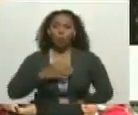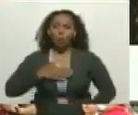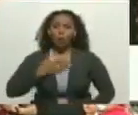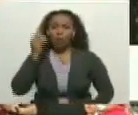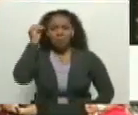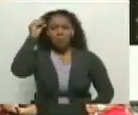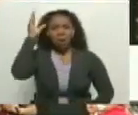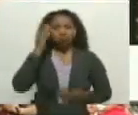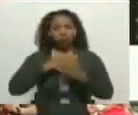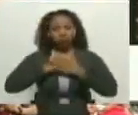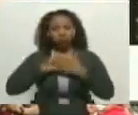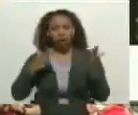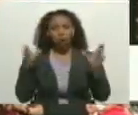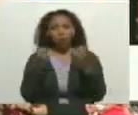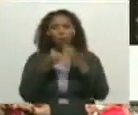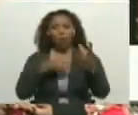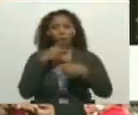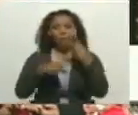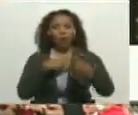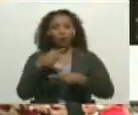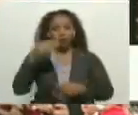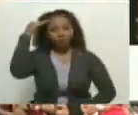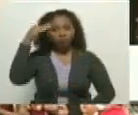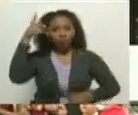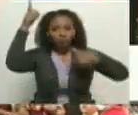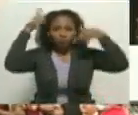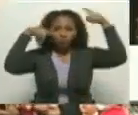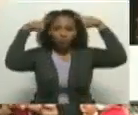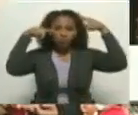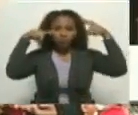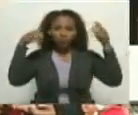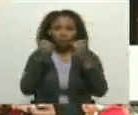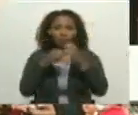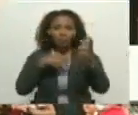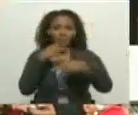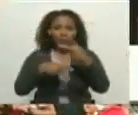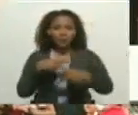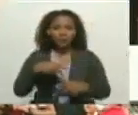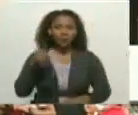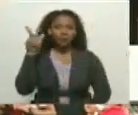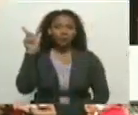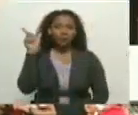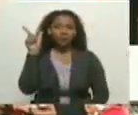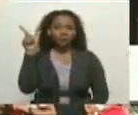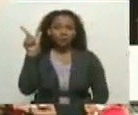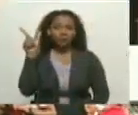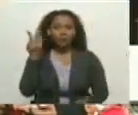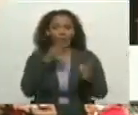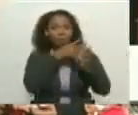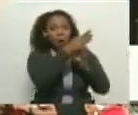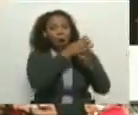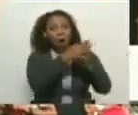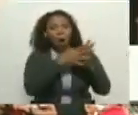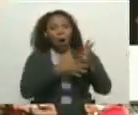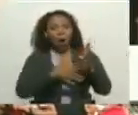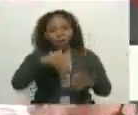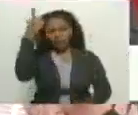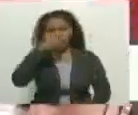de entregarles un partido, el partido del comandante Chávez, el Partido Socialista Unido de Venezuela, con estructuras